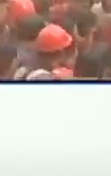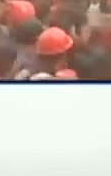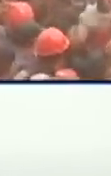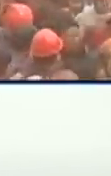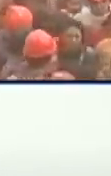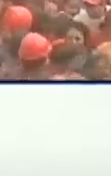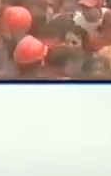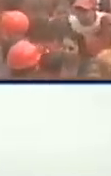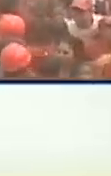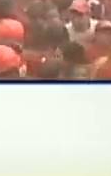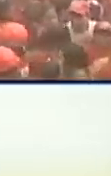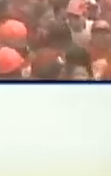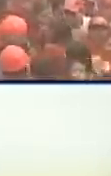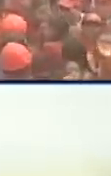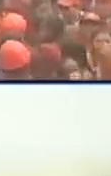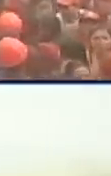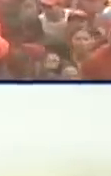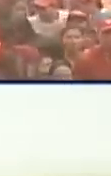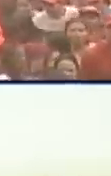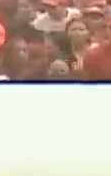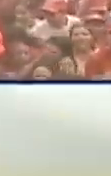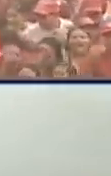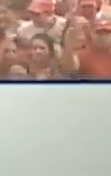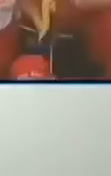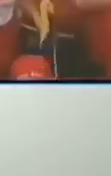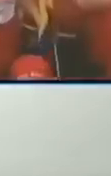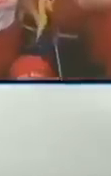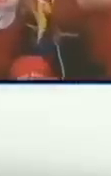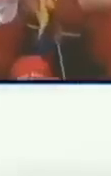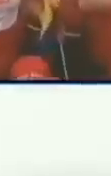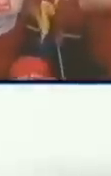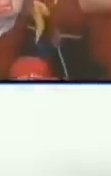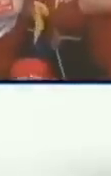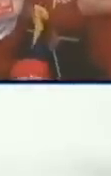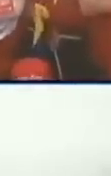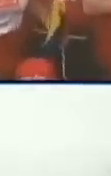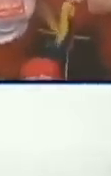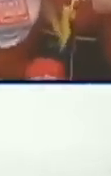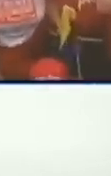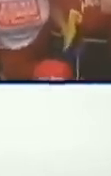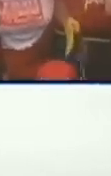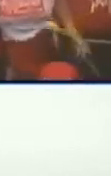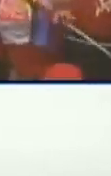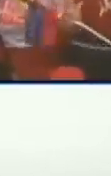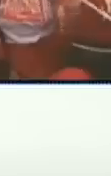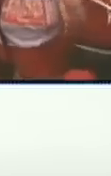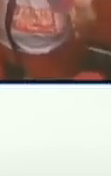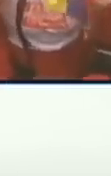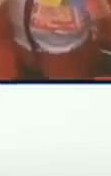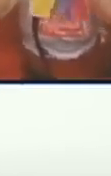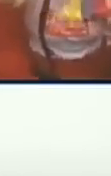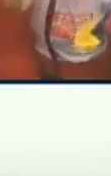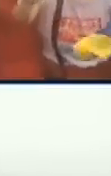El acto político de masas más